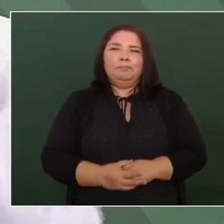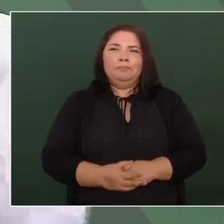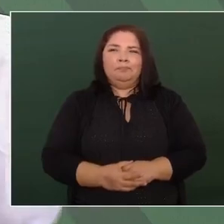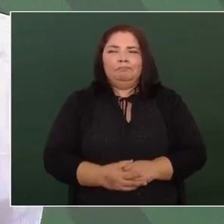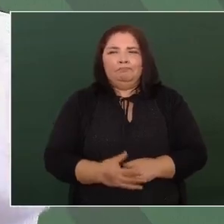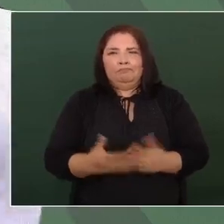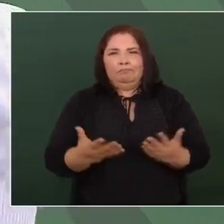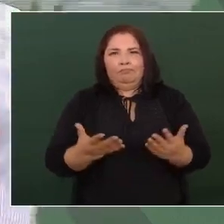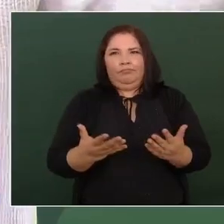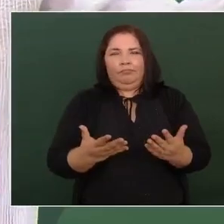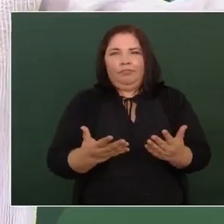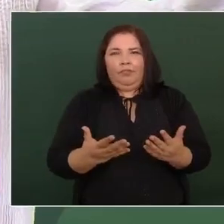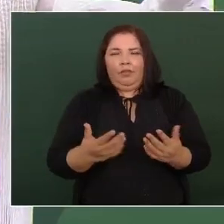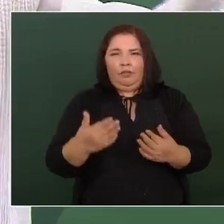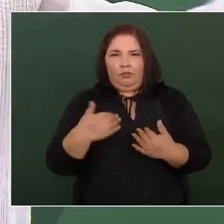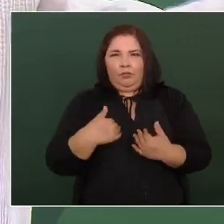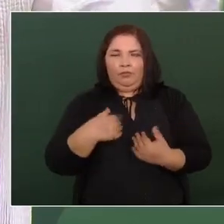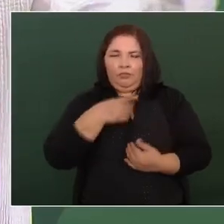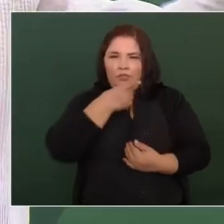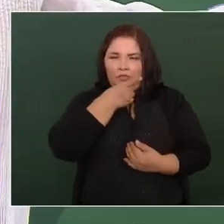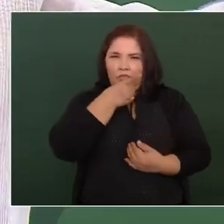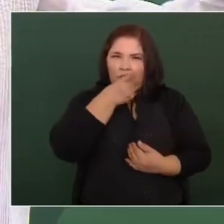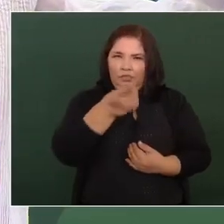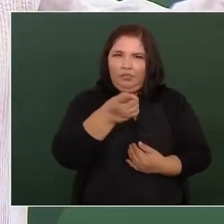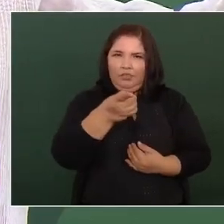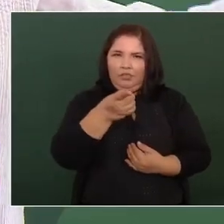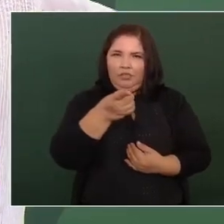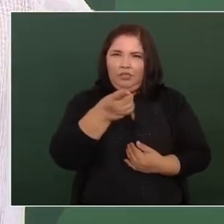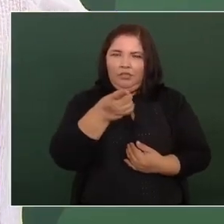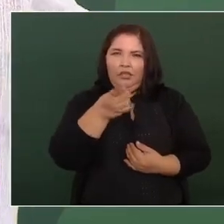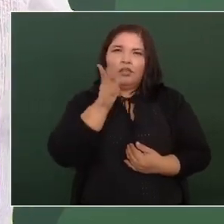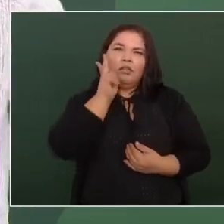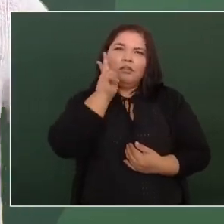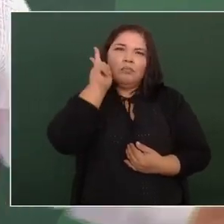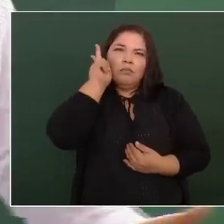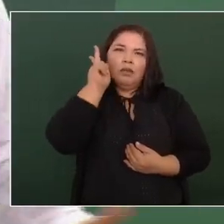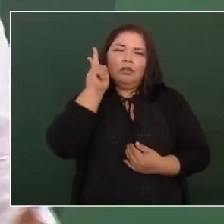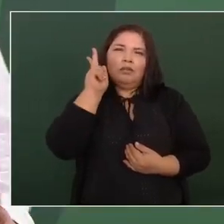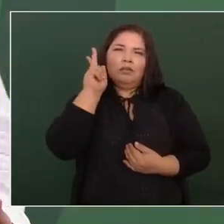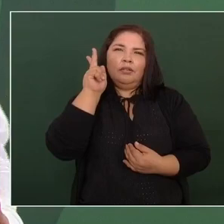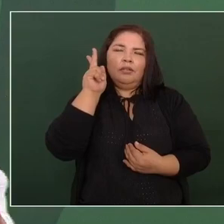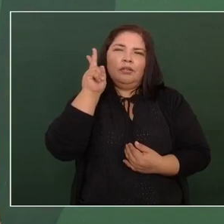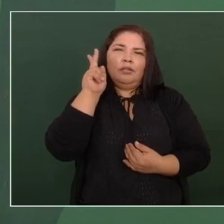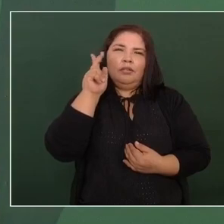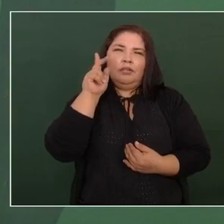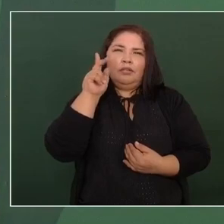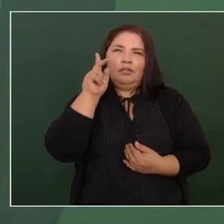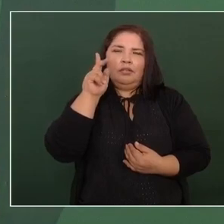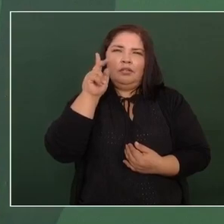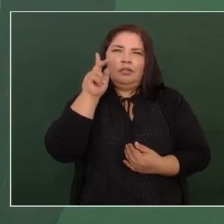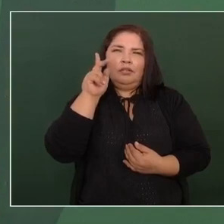y lo digo porque el Papa que